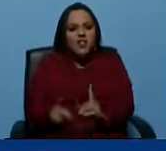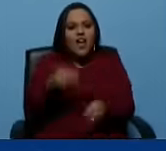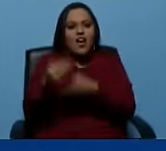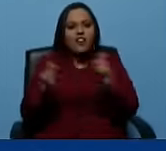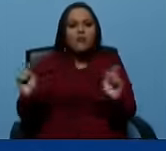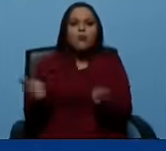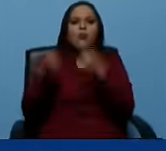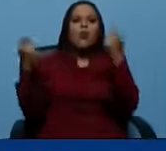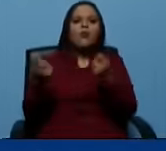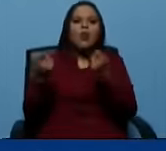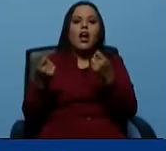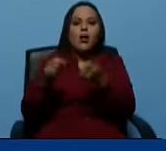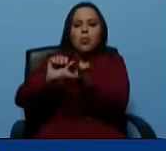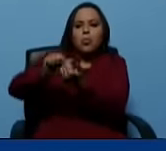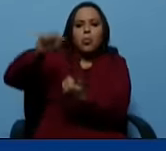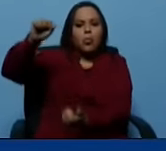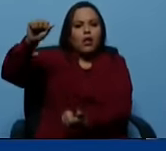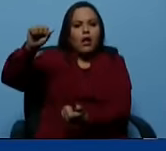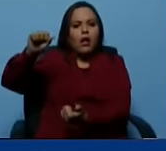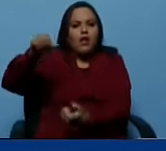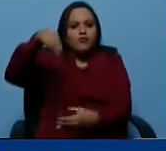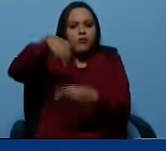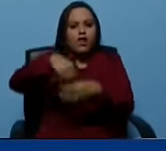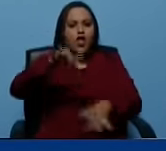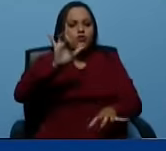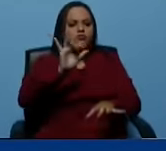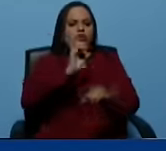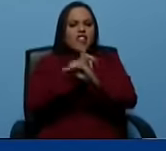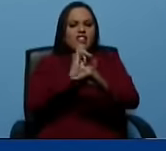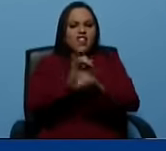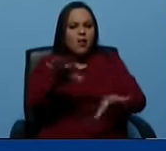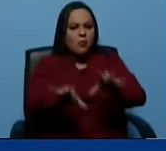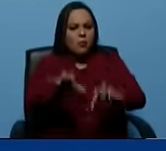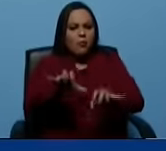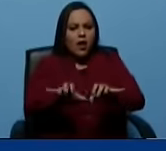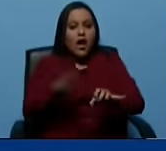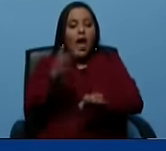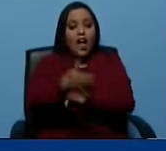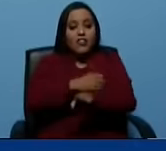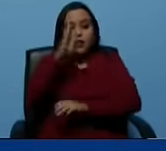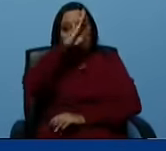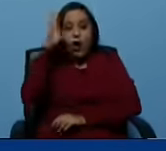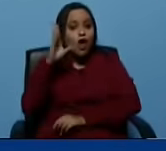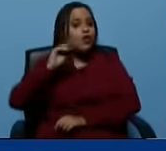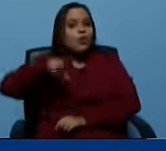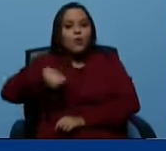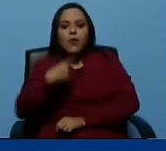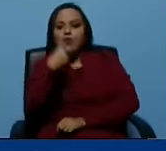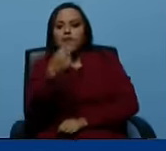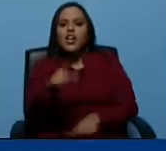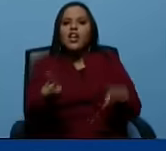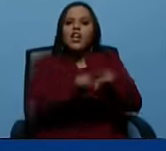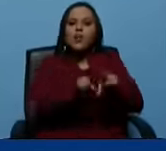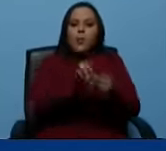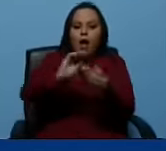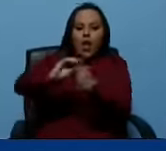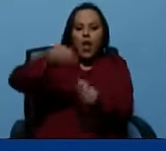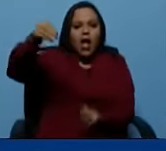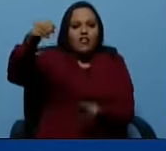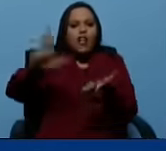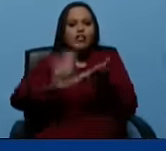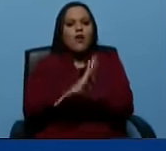publicar unos documentos en una página web que, según Diosdado Cabello, no pueden ser calificados como actas